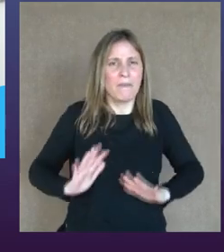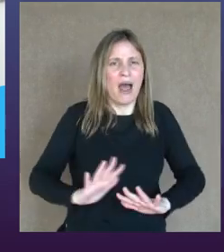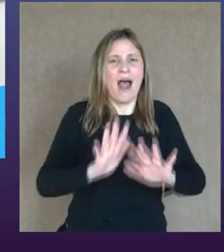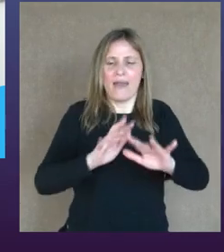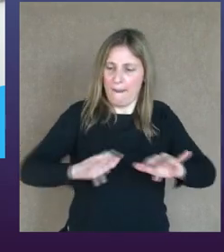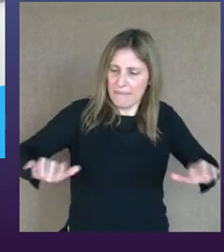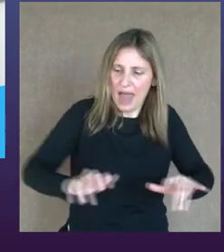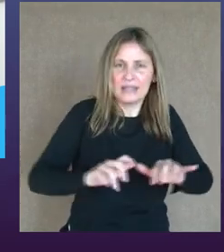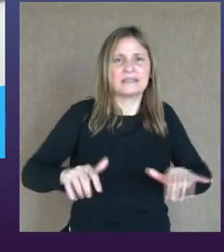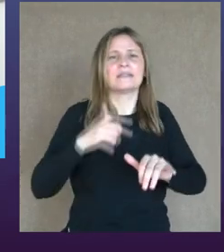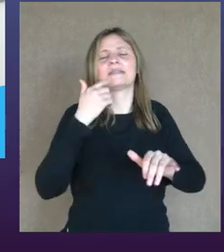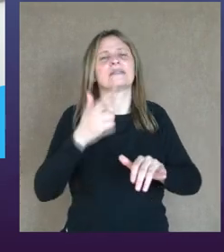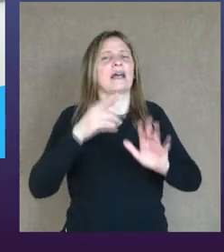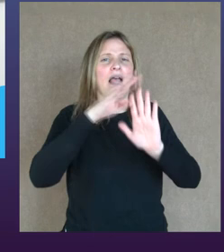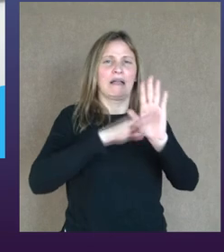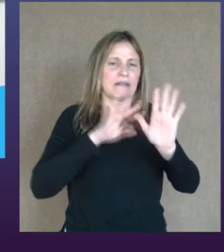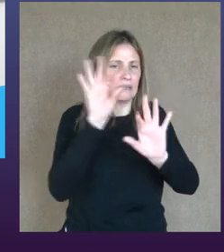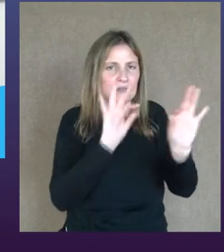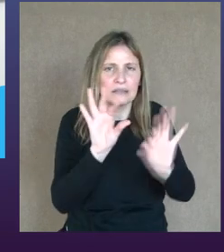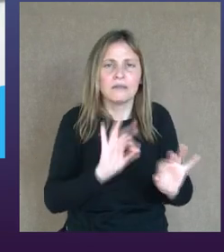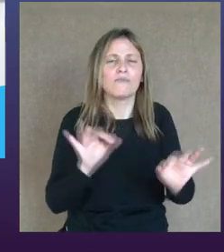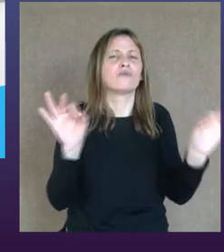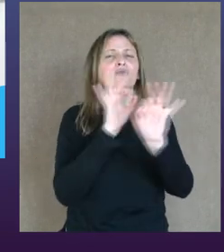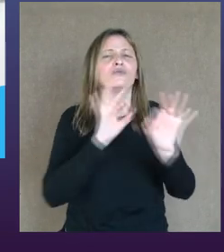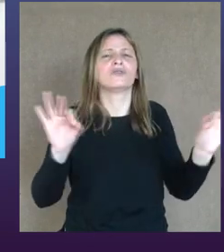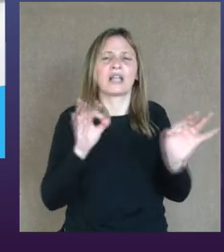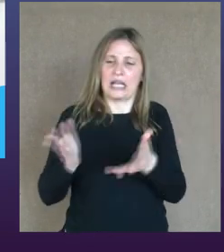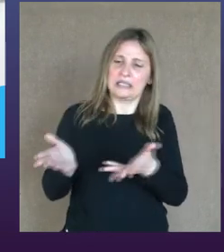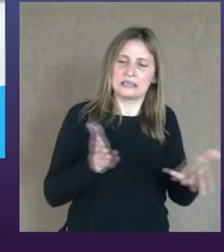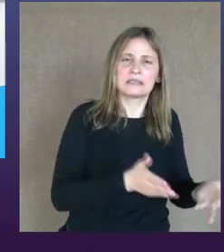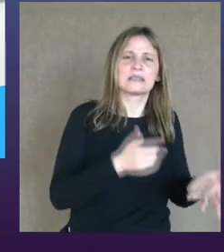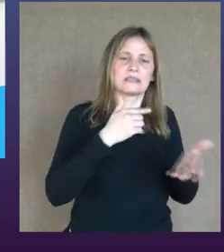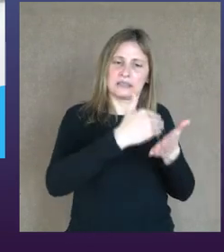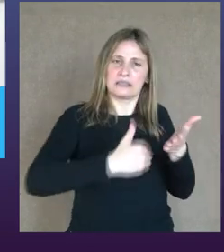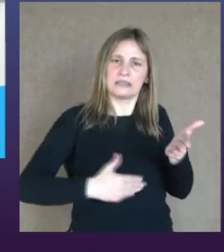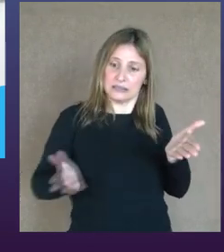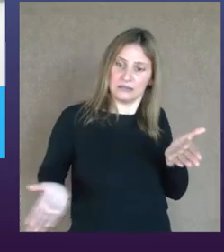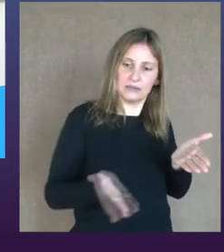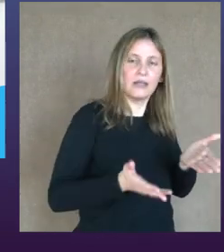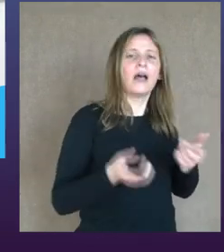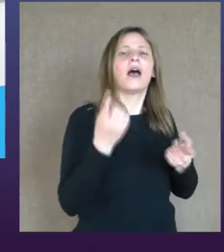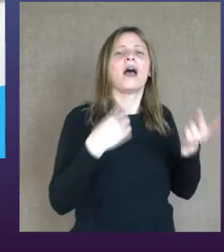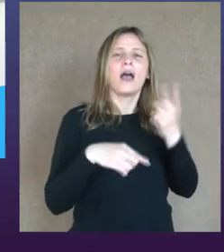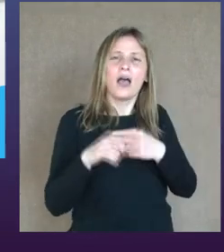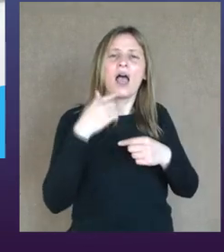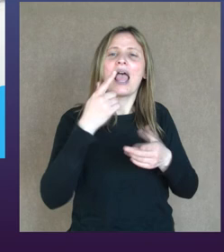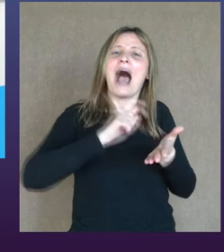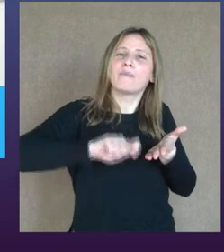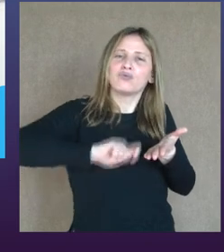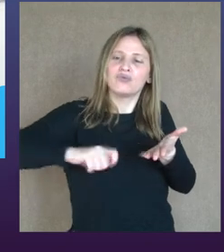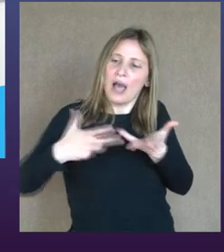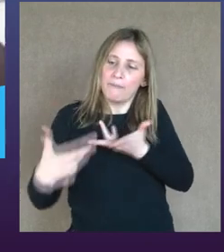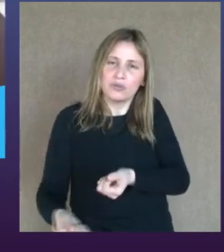pianista preparador, el maestro repertorista, el que nos da la entrada, que está con la partitura en el costadito, el